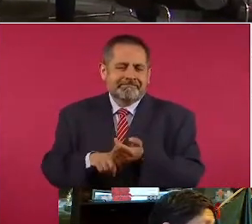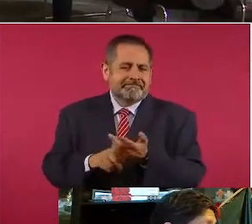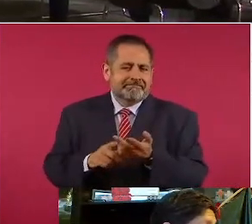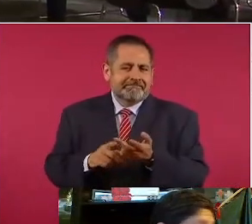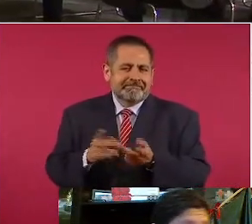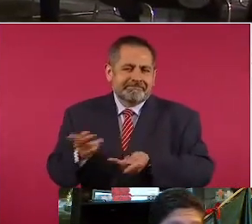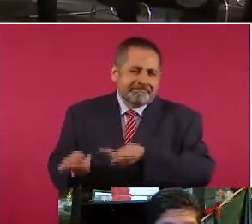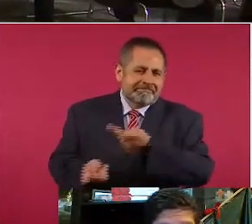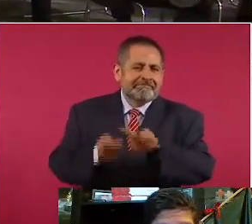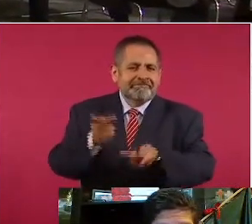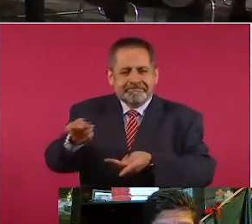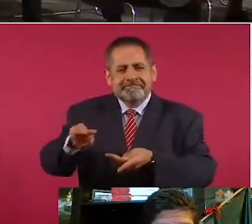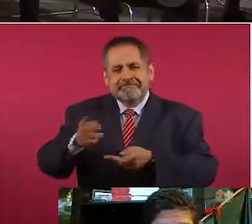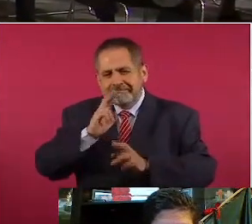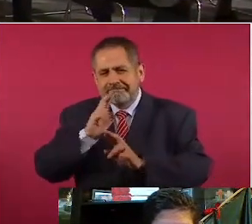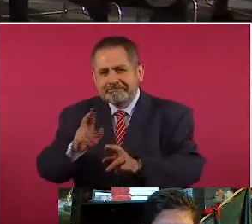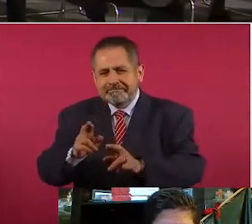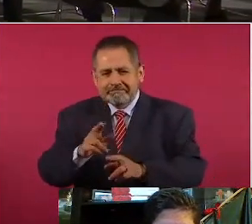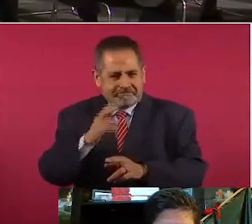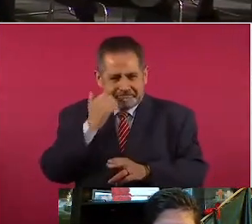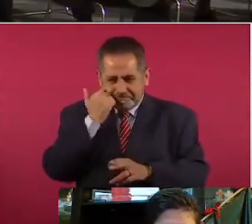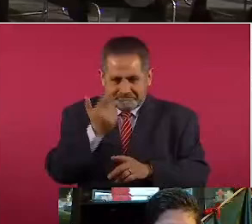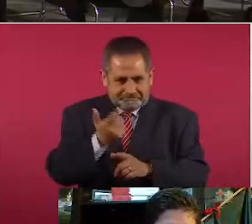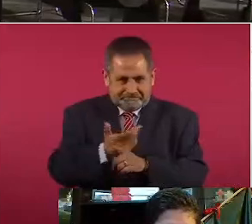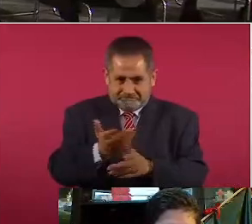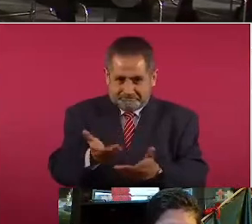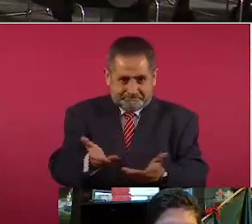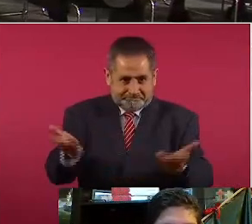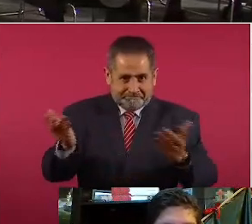la sección de preguntas y respuestas y